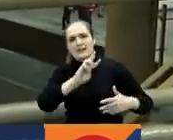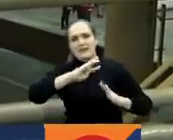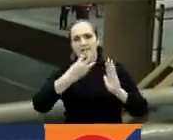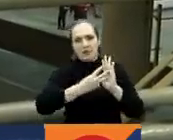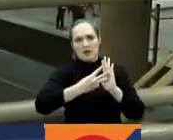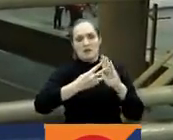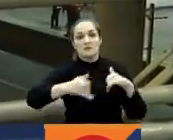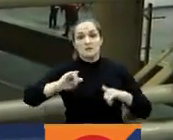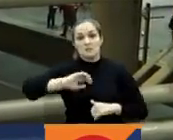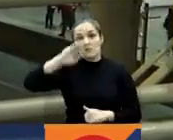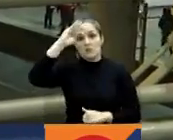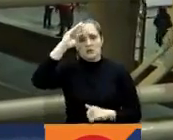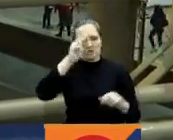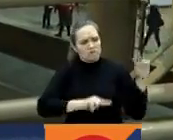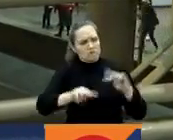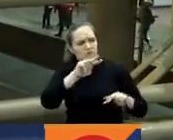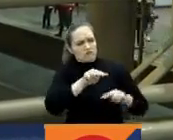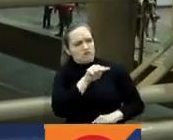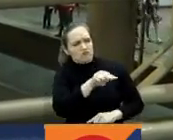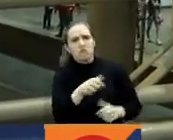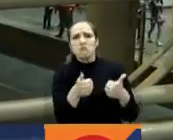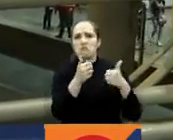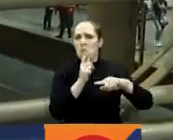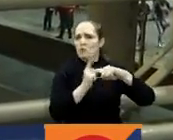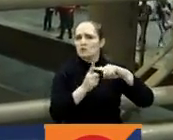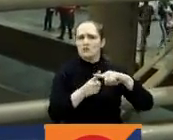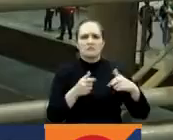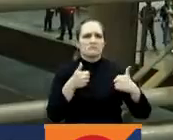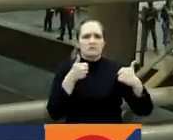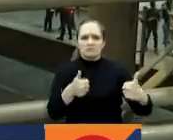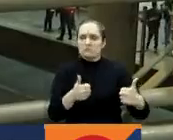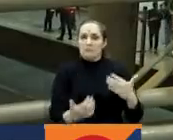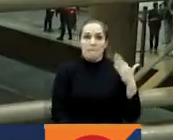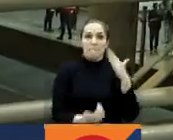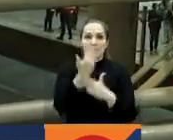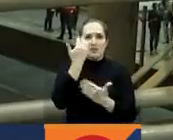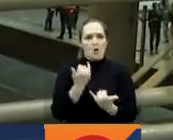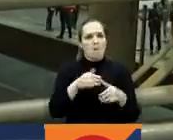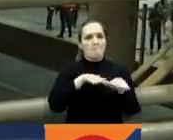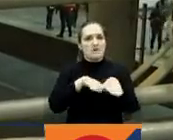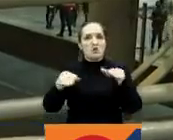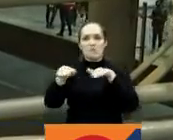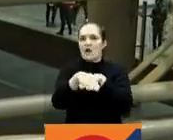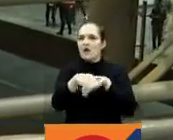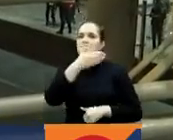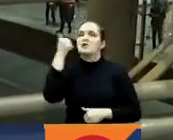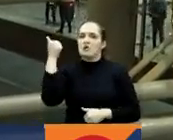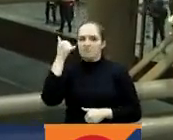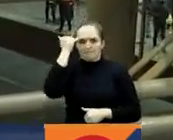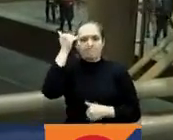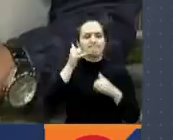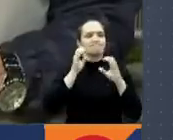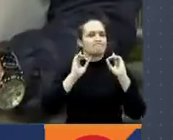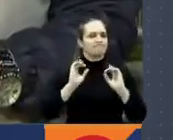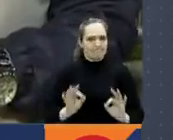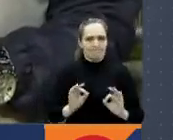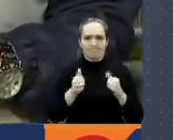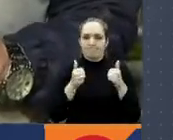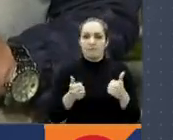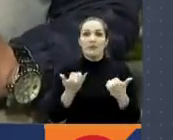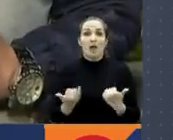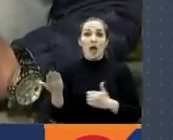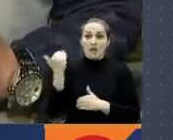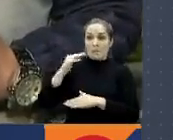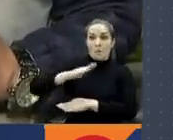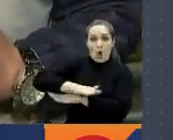balance que han entregado las autoridades en el inicio de esta medida del pico y placa regional. Nosotros estuvimos toda la tarde en este